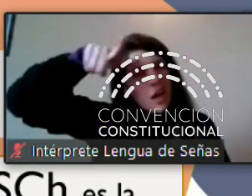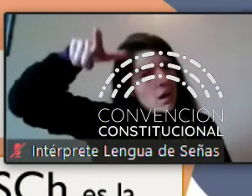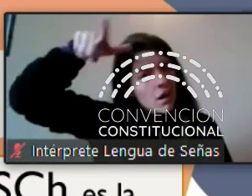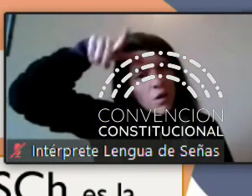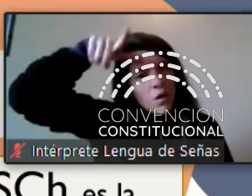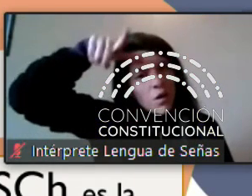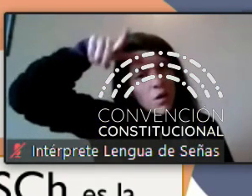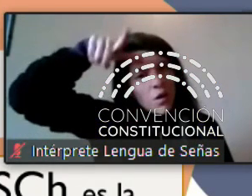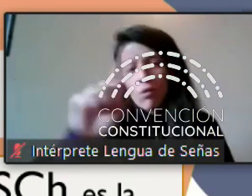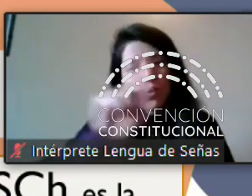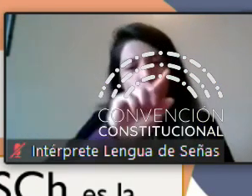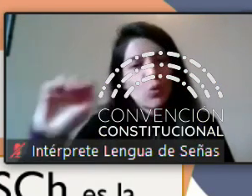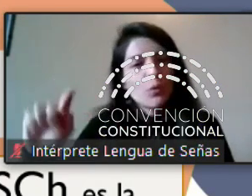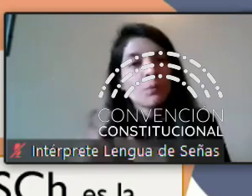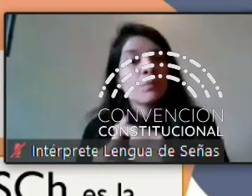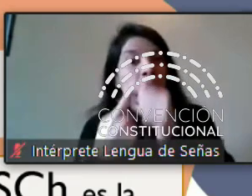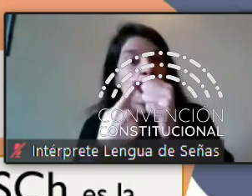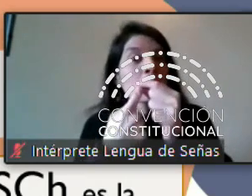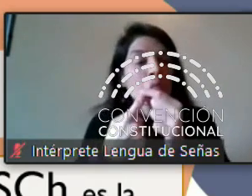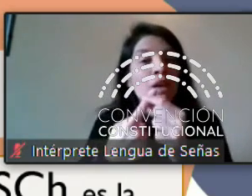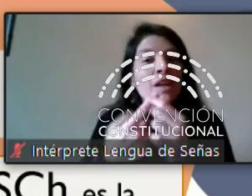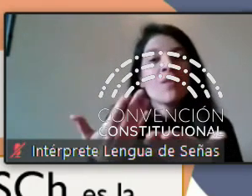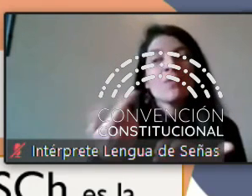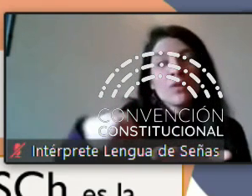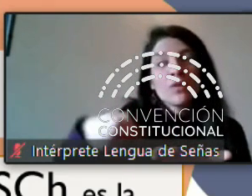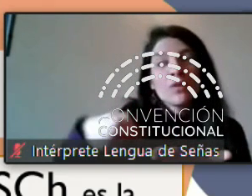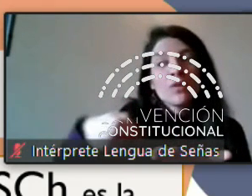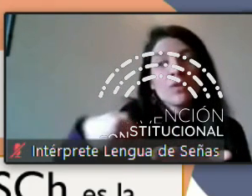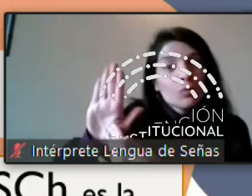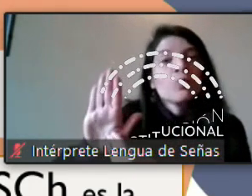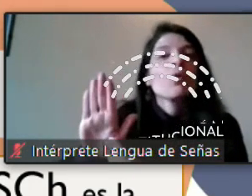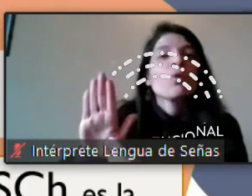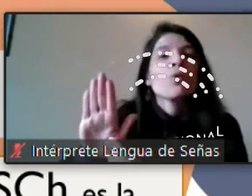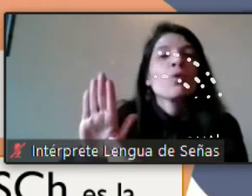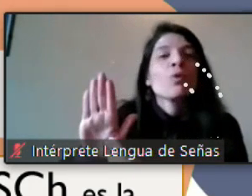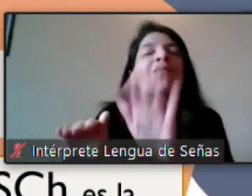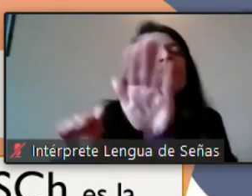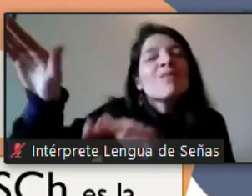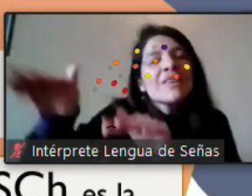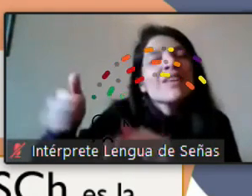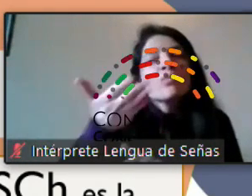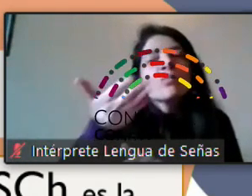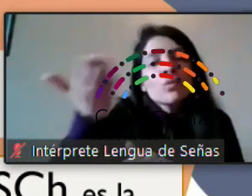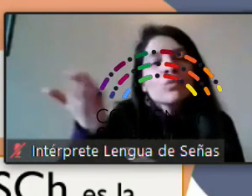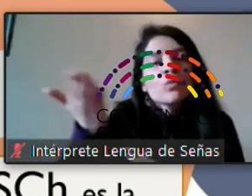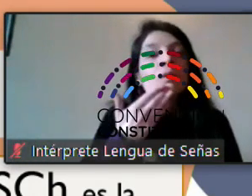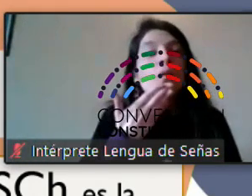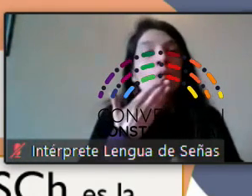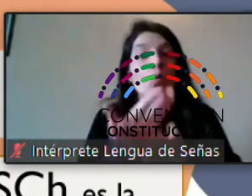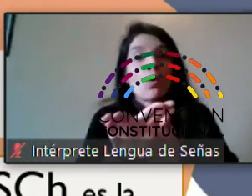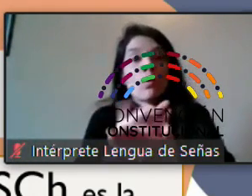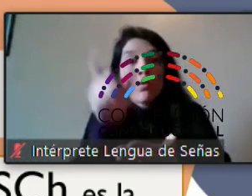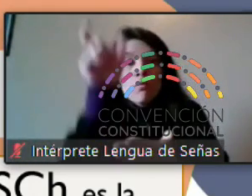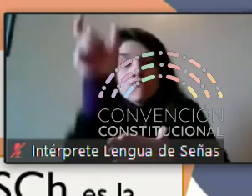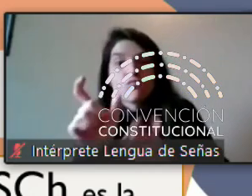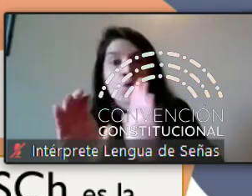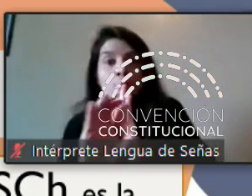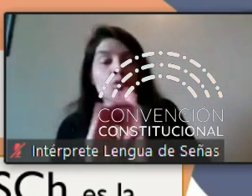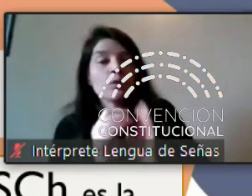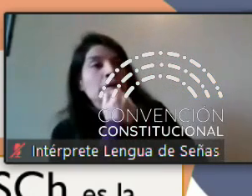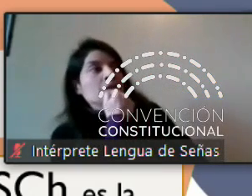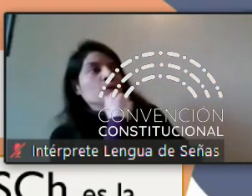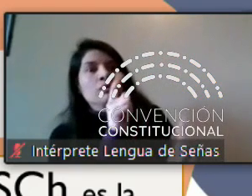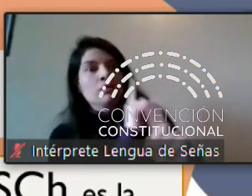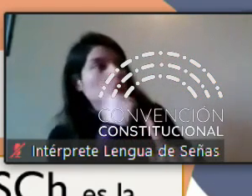la primera, digamos, indicación que nosotros tenemos cuando un constituyente se equivoca y no conoce esta realidad es cuando